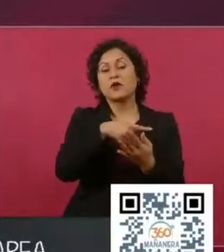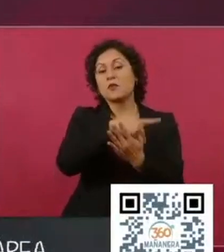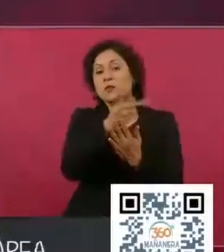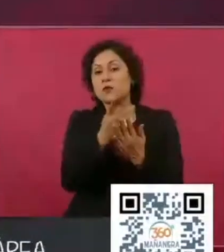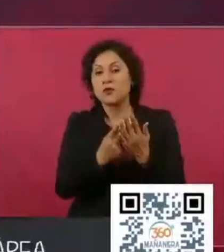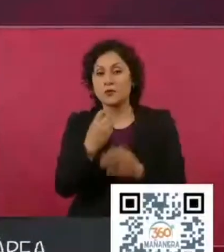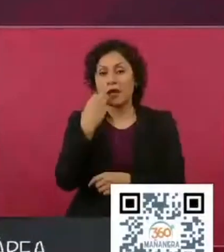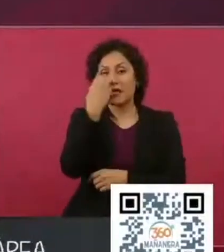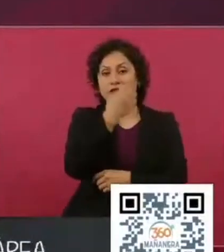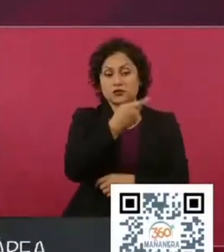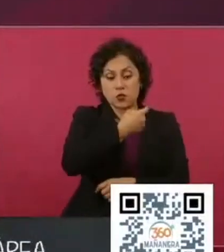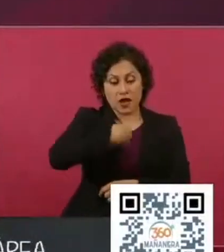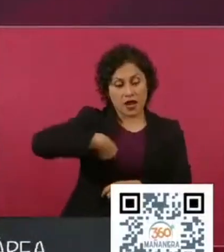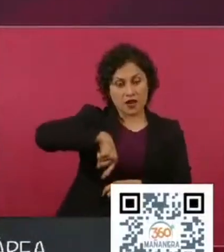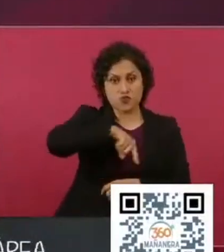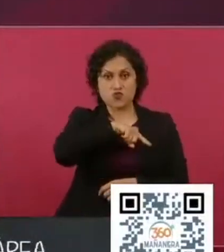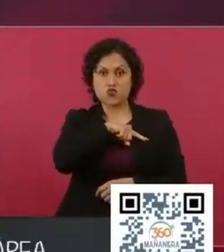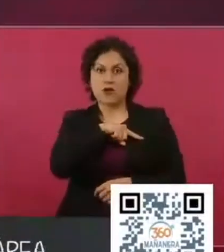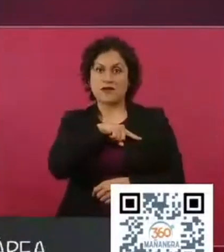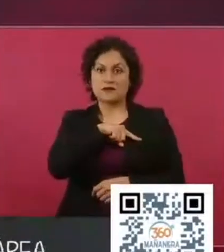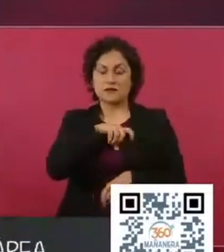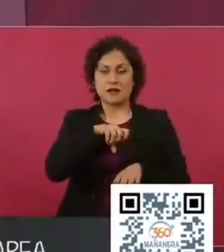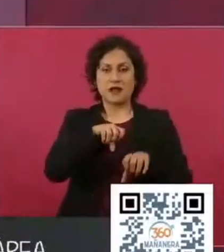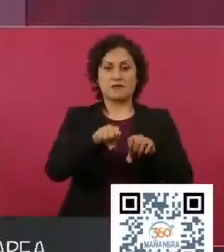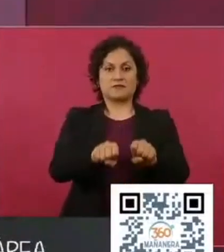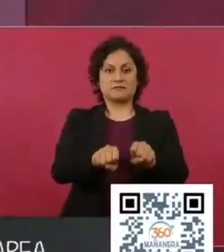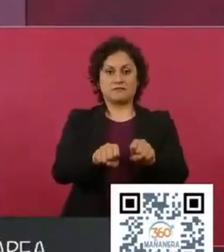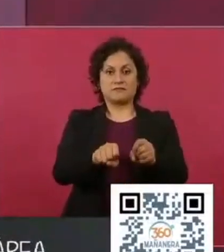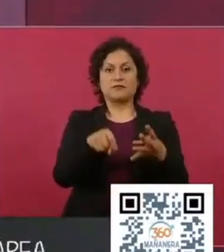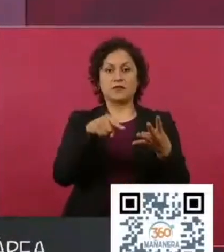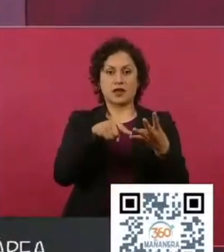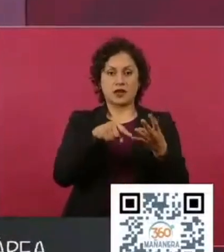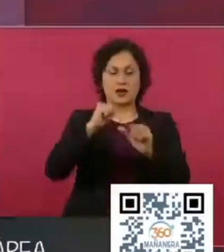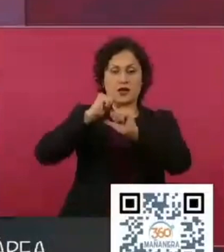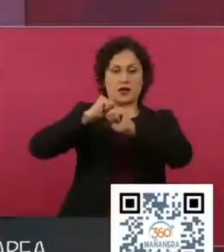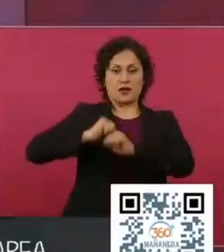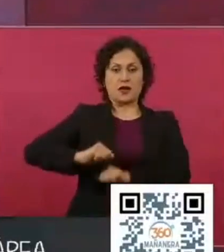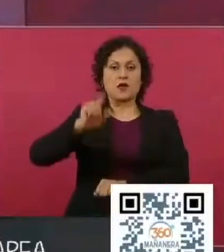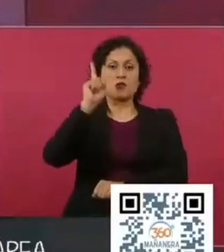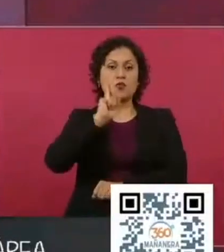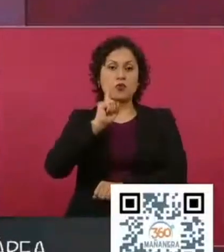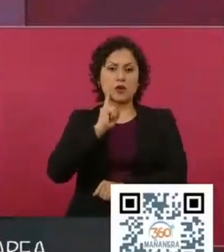nuestra es una arquitecta joven Pamela